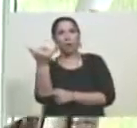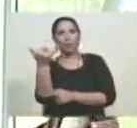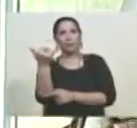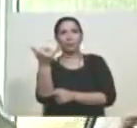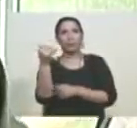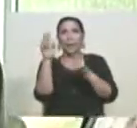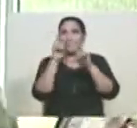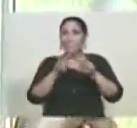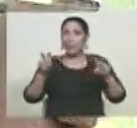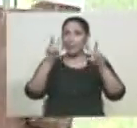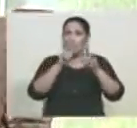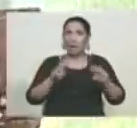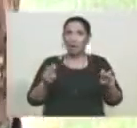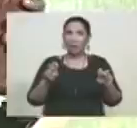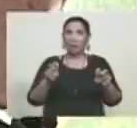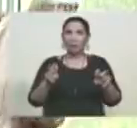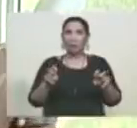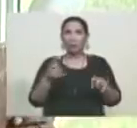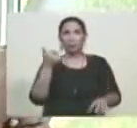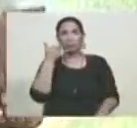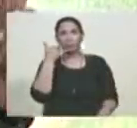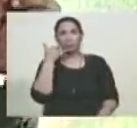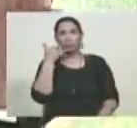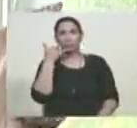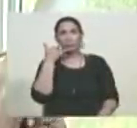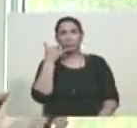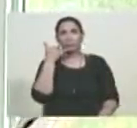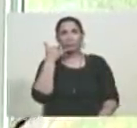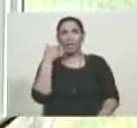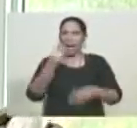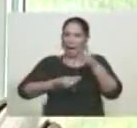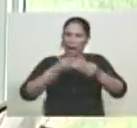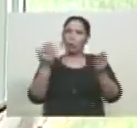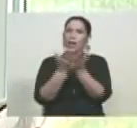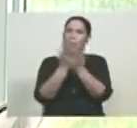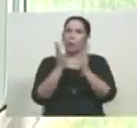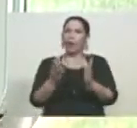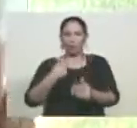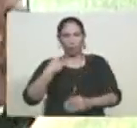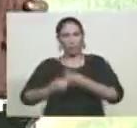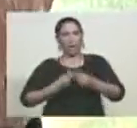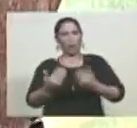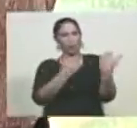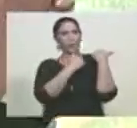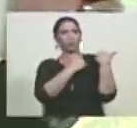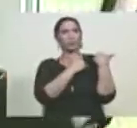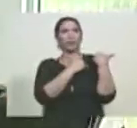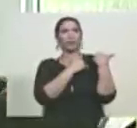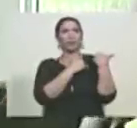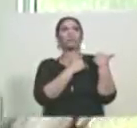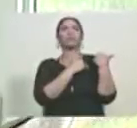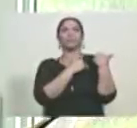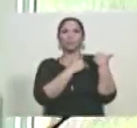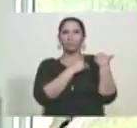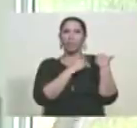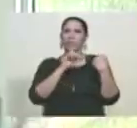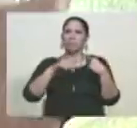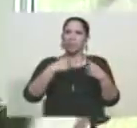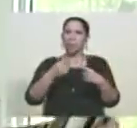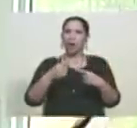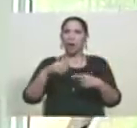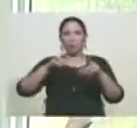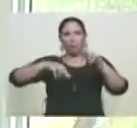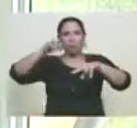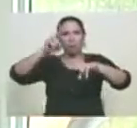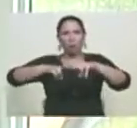investigado que el carajo, y agarró el número, se lo agarramos y dijo, haga la escuela que yo me hago responsable. Y después vino y nos paró una losa. Y